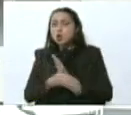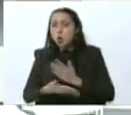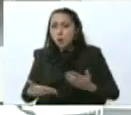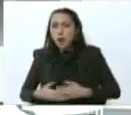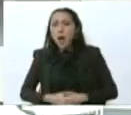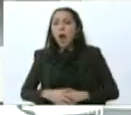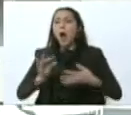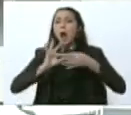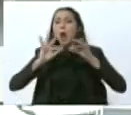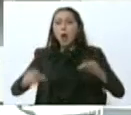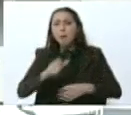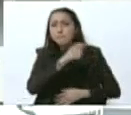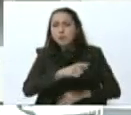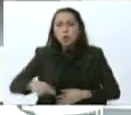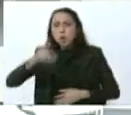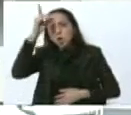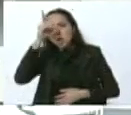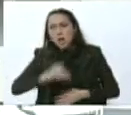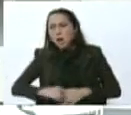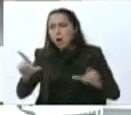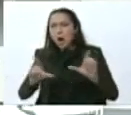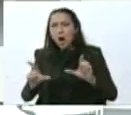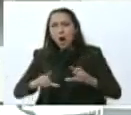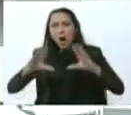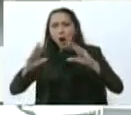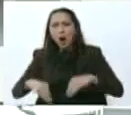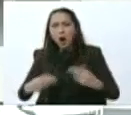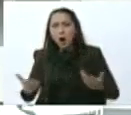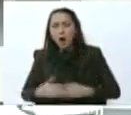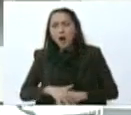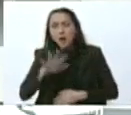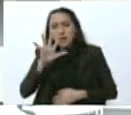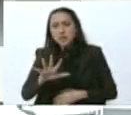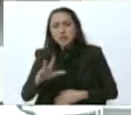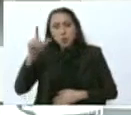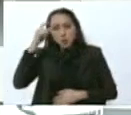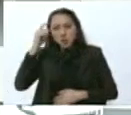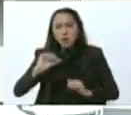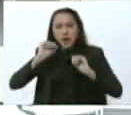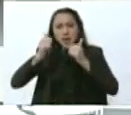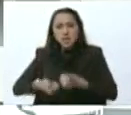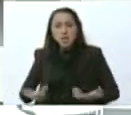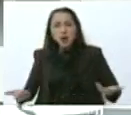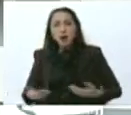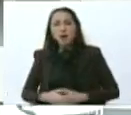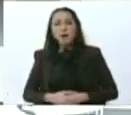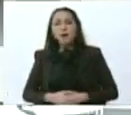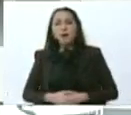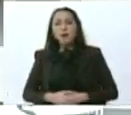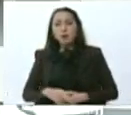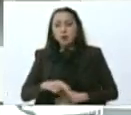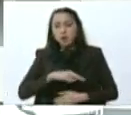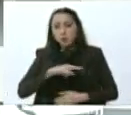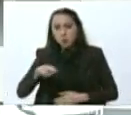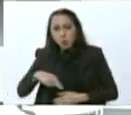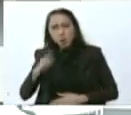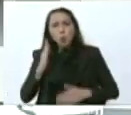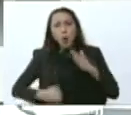los Paralímpicos que van a iniciar dentro de 5 días en Tokio. Toda nuestra delegación de